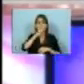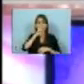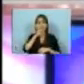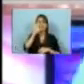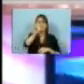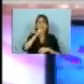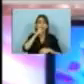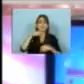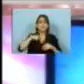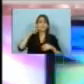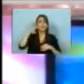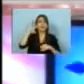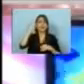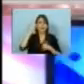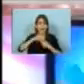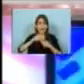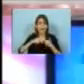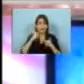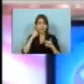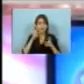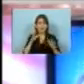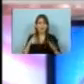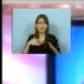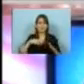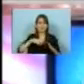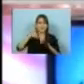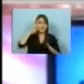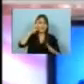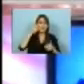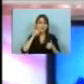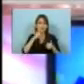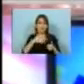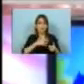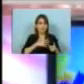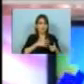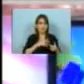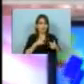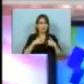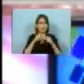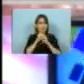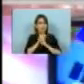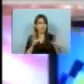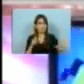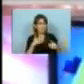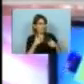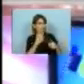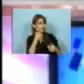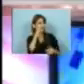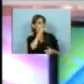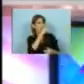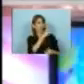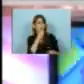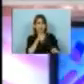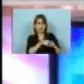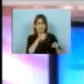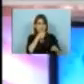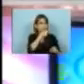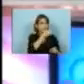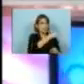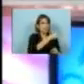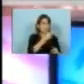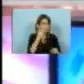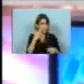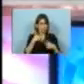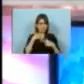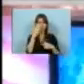los días, hago radio. No me puedo deshacer esto, es una falta de respeto. Maltratar a mi cronista es maltratarme a mí, Antonio. Y la verdad, creo que si viste cómo seguimos el